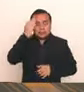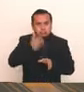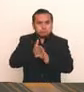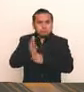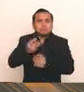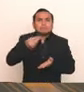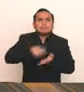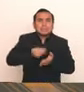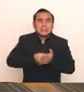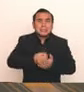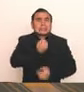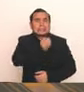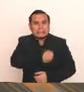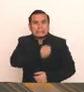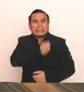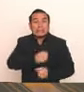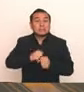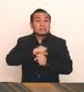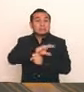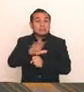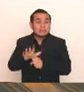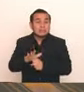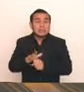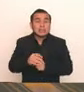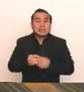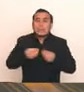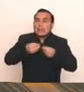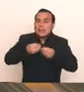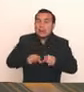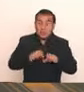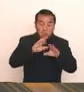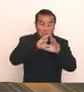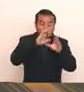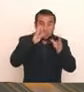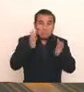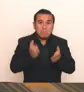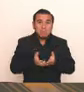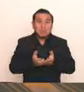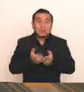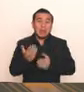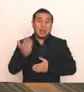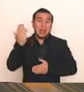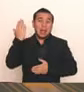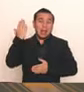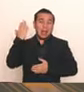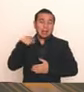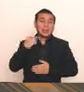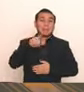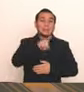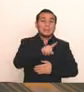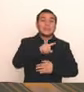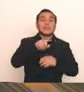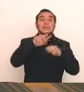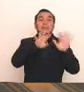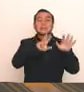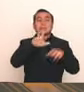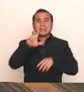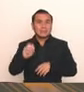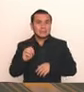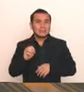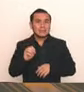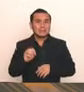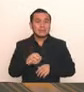los efectos económicos de la pandemia serán mucho más devastadores a nivel mundial que la gran depresión de los años 30 del siglo pasado